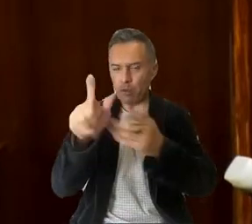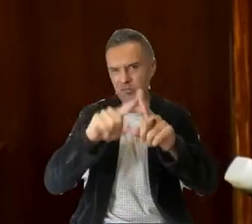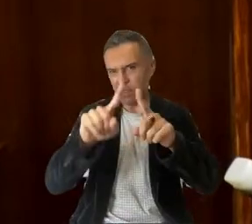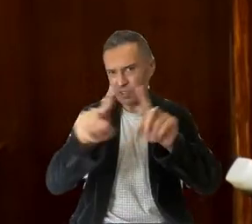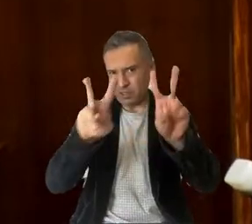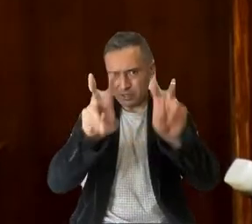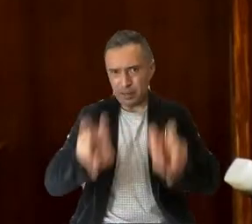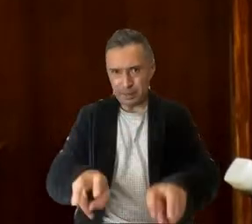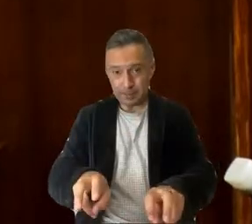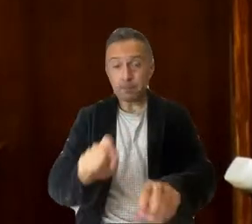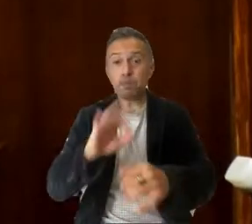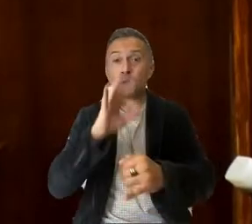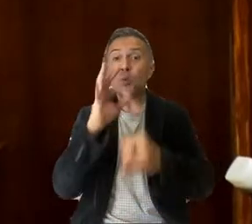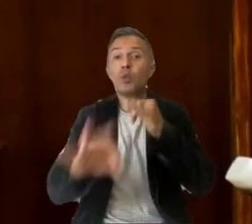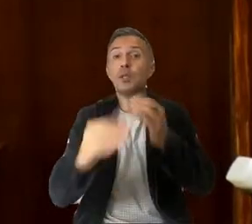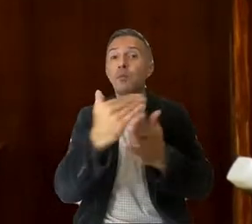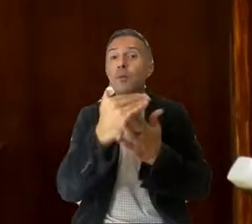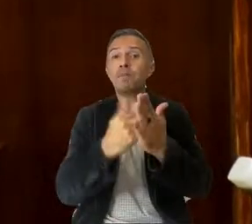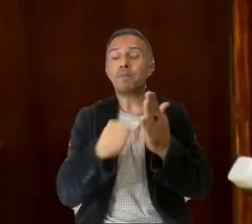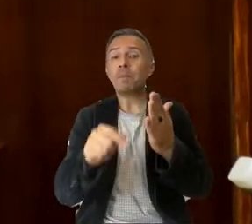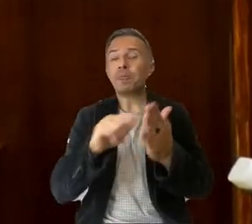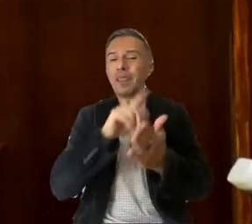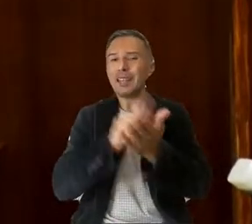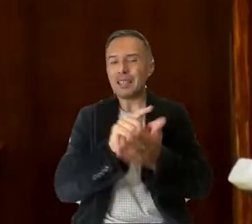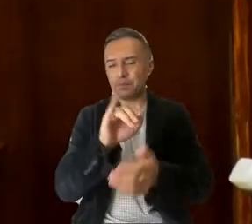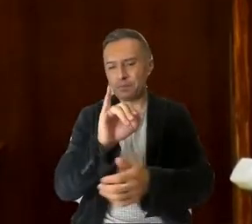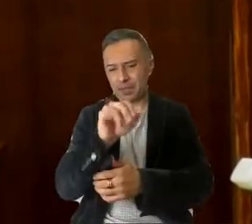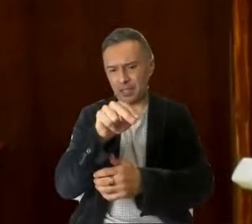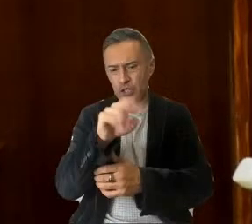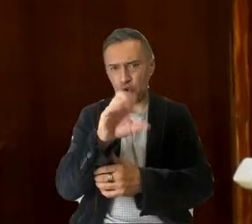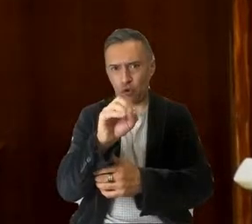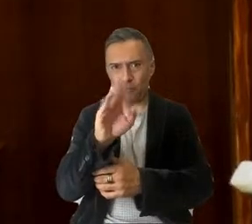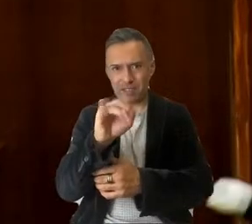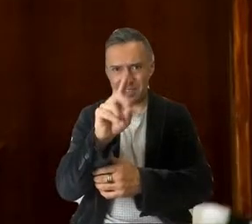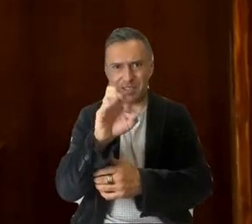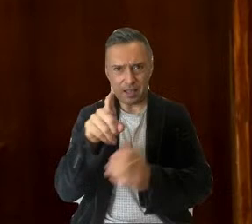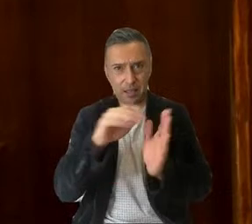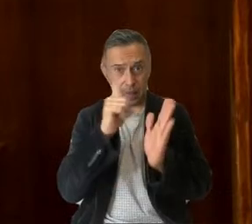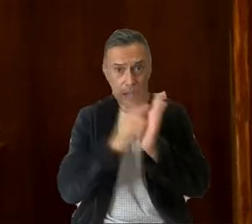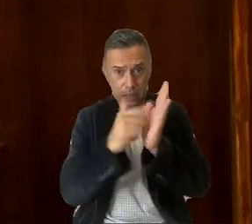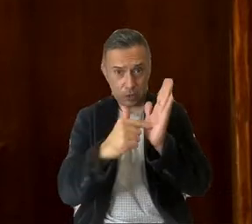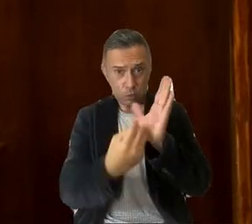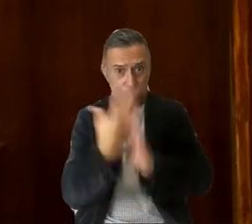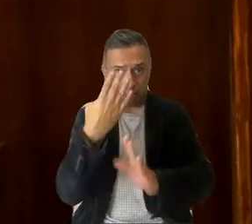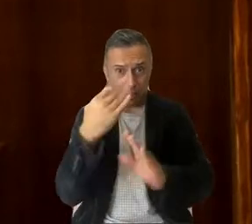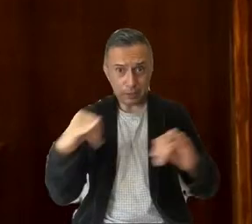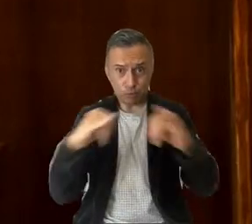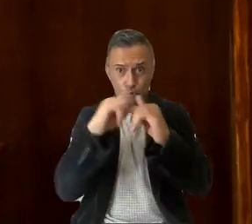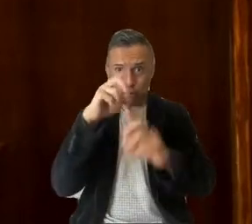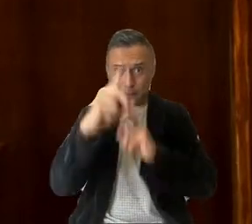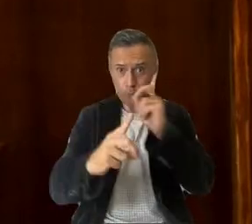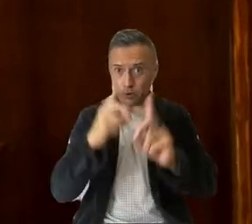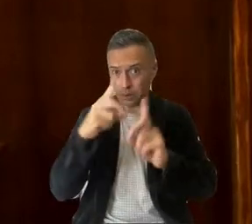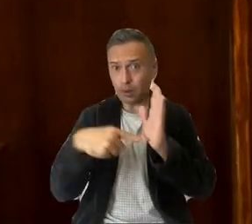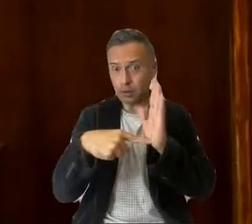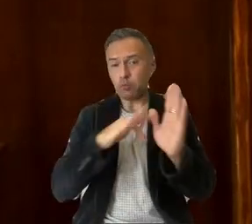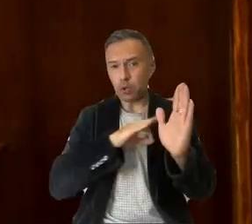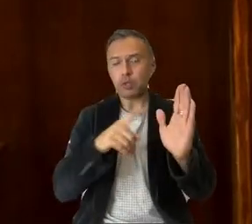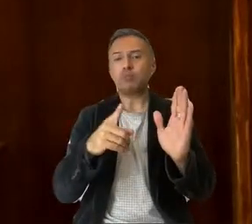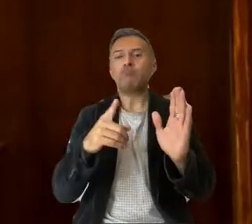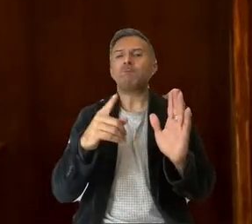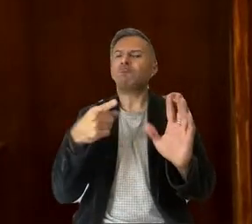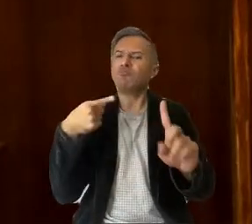Finalmente, con la expedición de la ley del INCONFIDE, además del reconocimiento de su